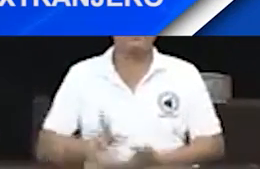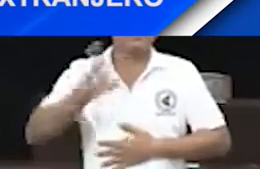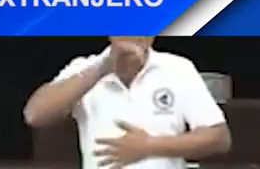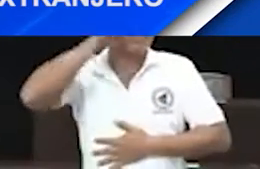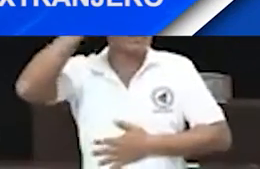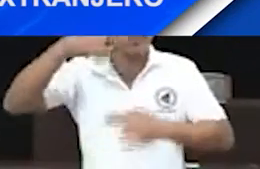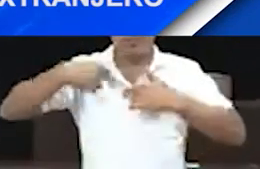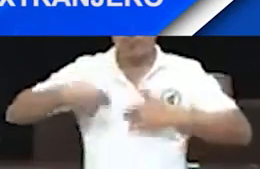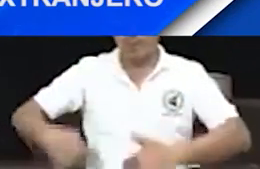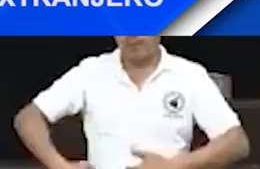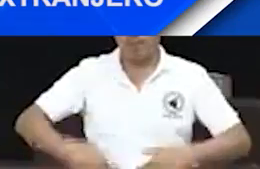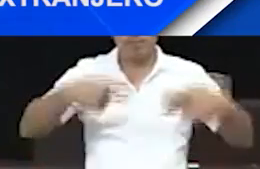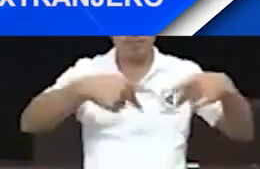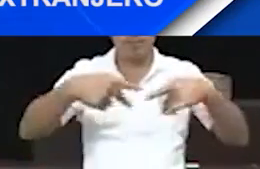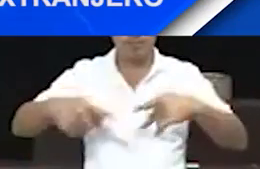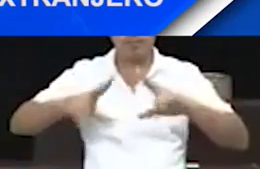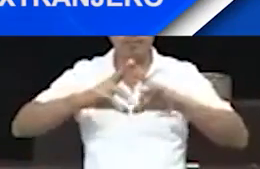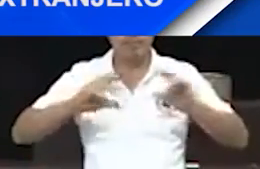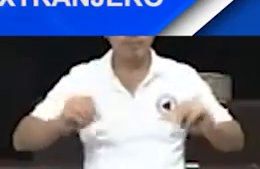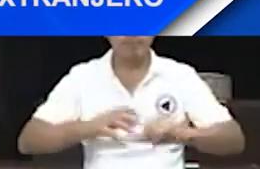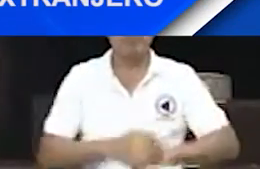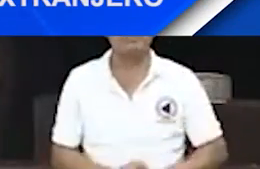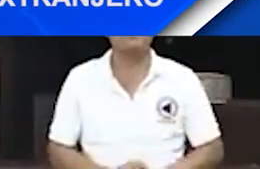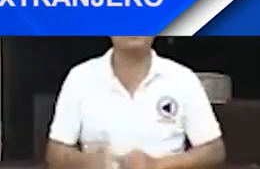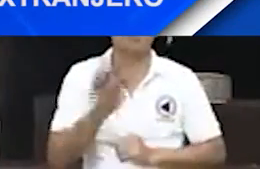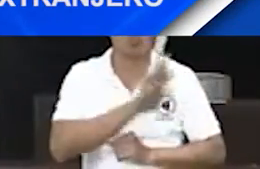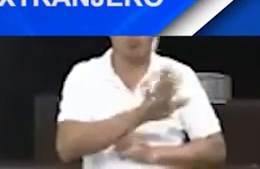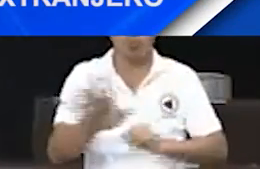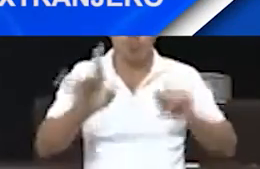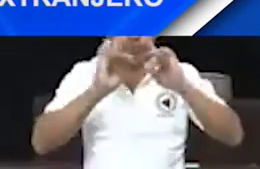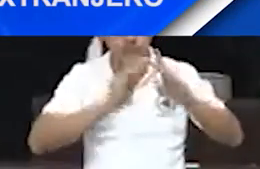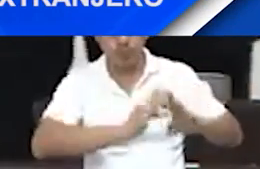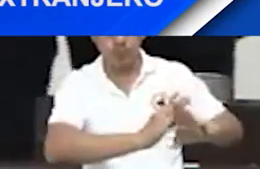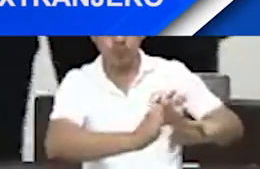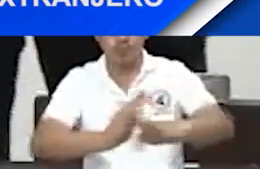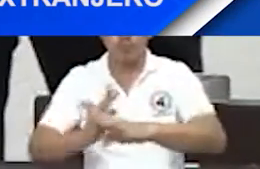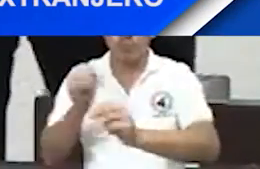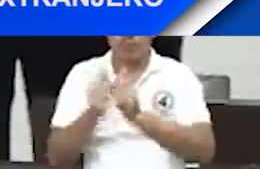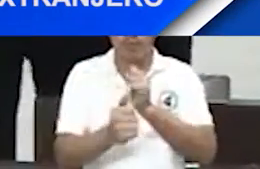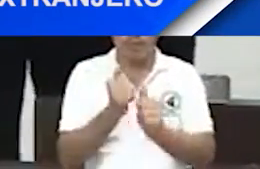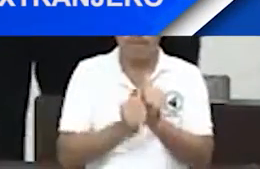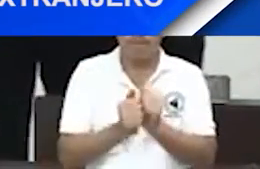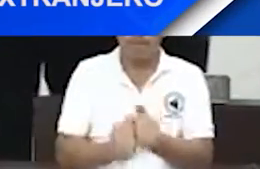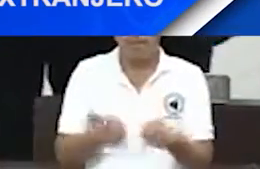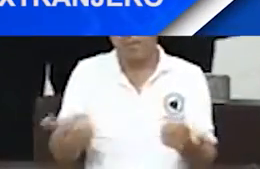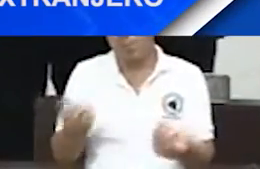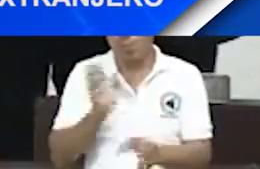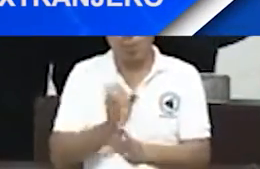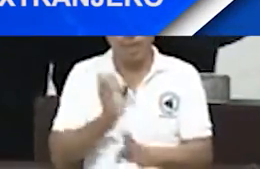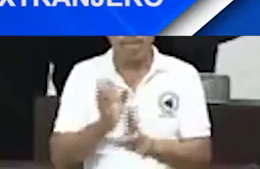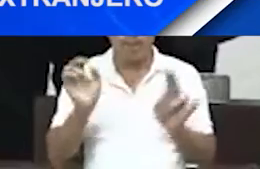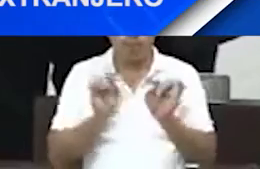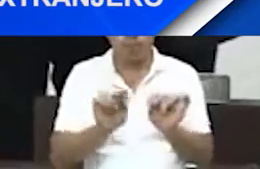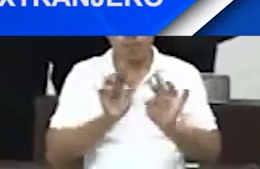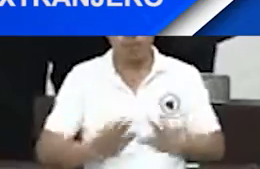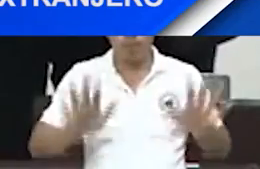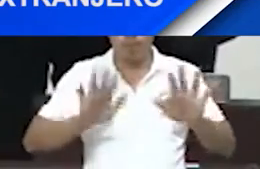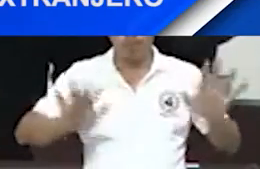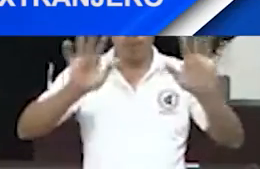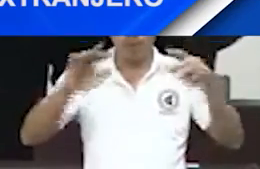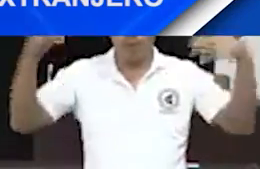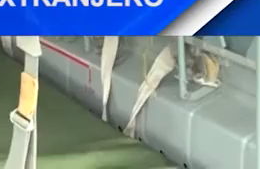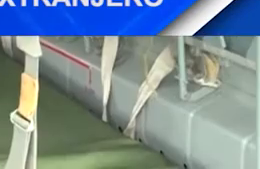desarrollo humano de los nicaragüenses y de su protección contra los embates provocados por fenómenos